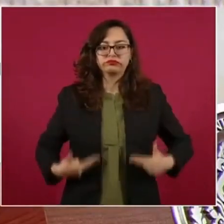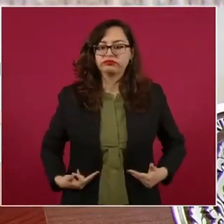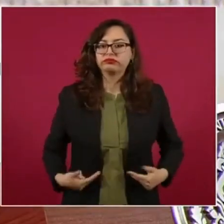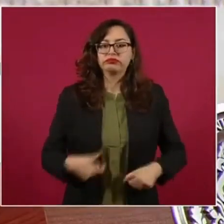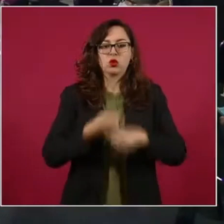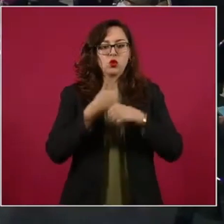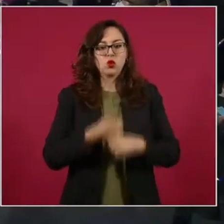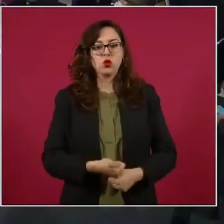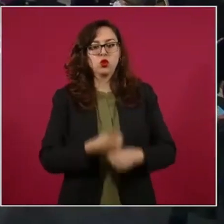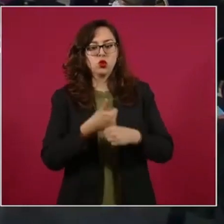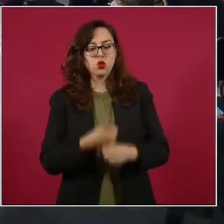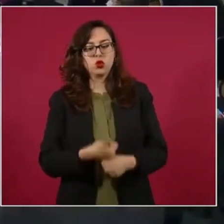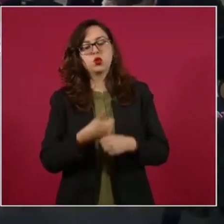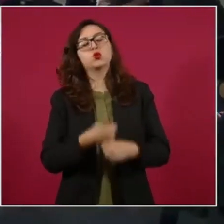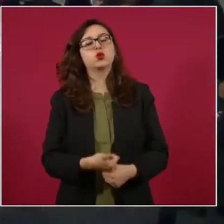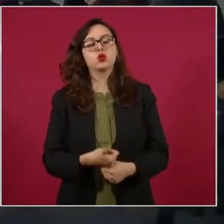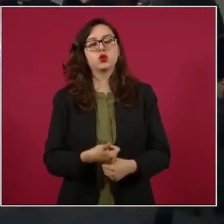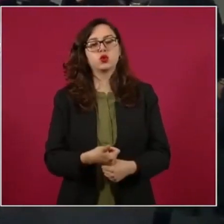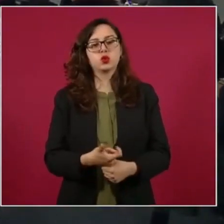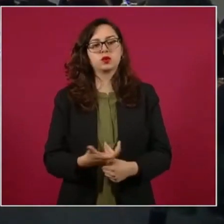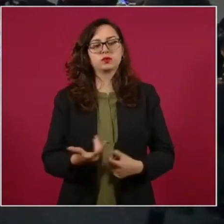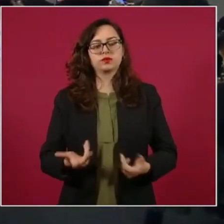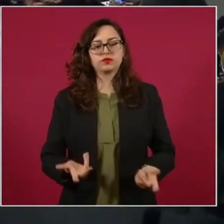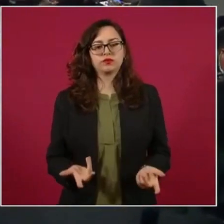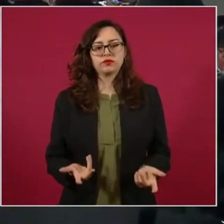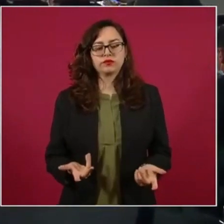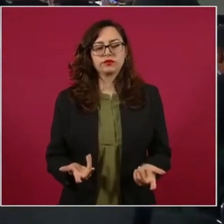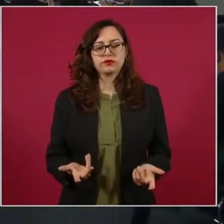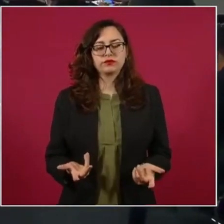Imagínense el daño que causa